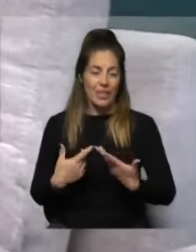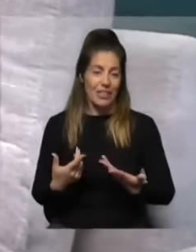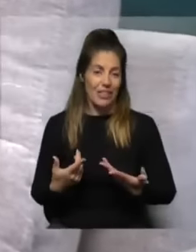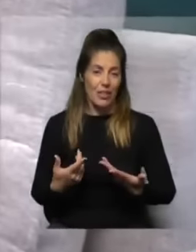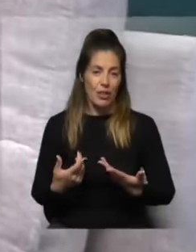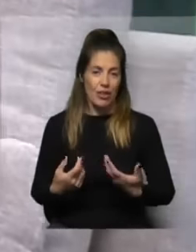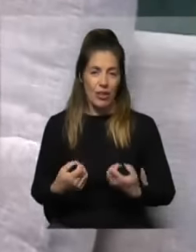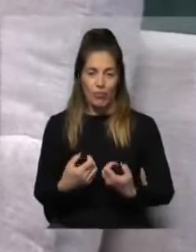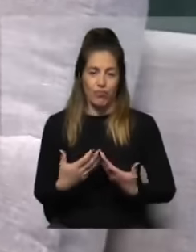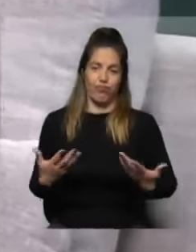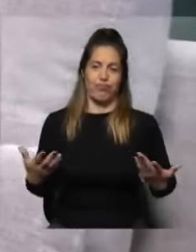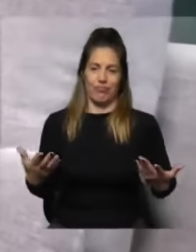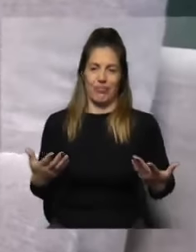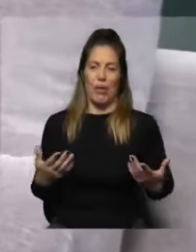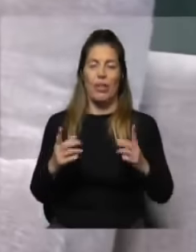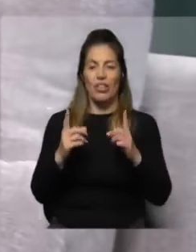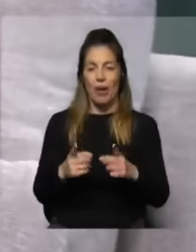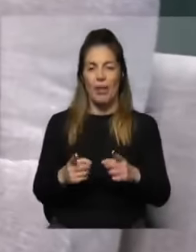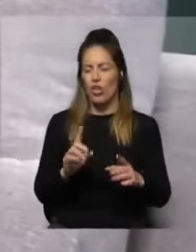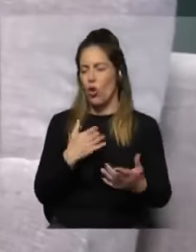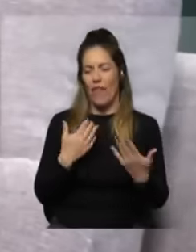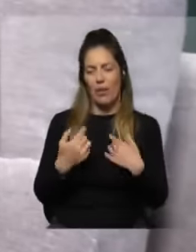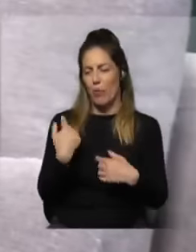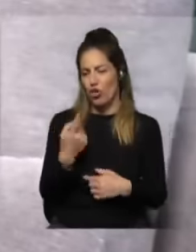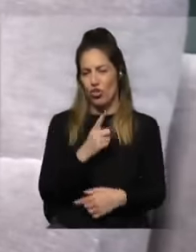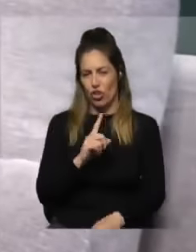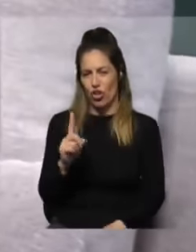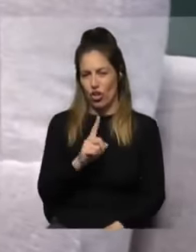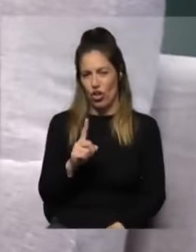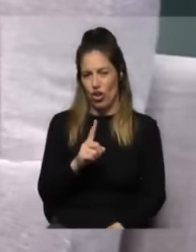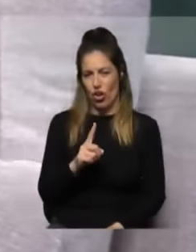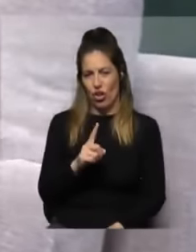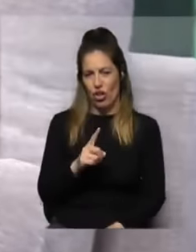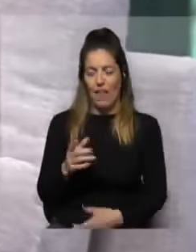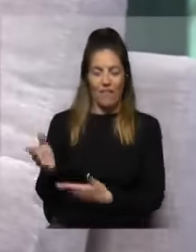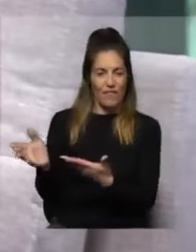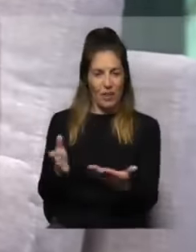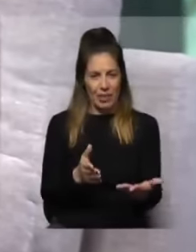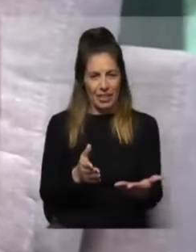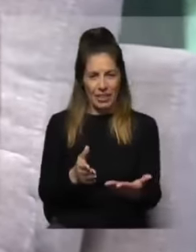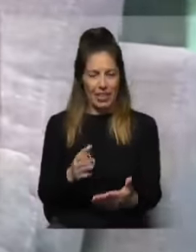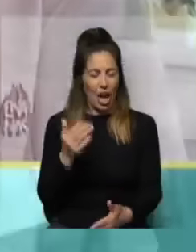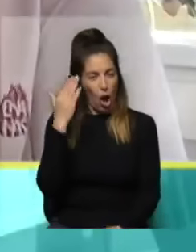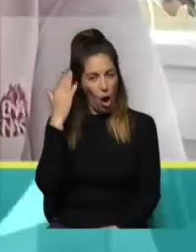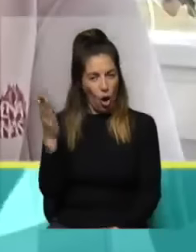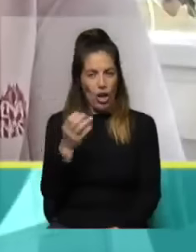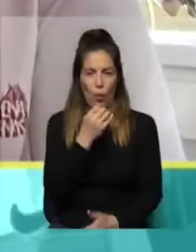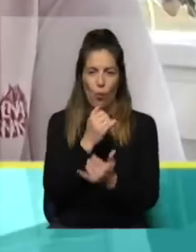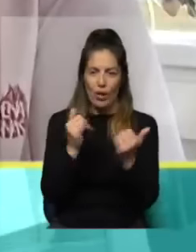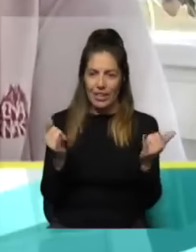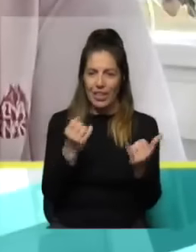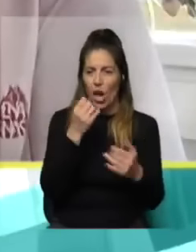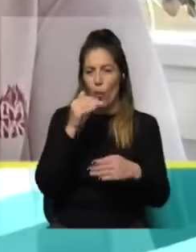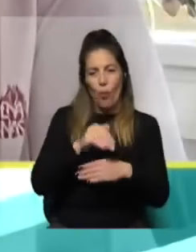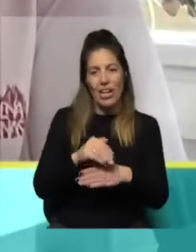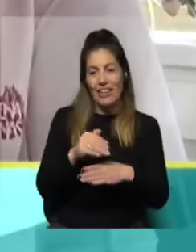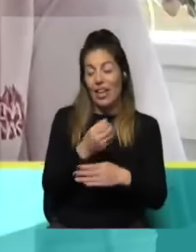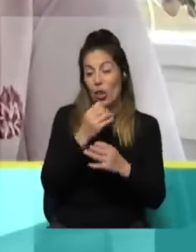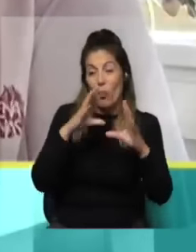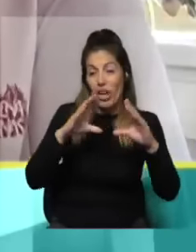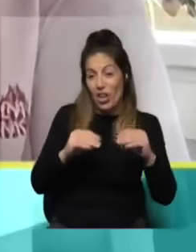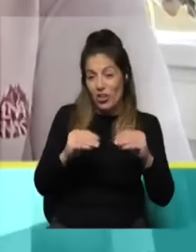que se nos infla el pecho, pero dejemos de hablar de nosotros, maravillas de ella, y le damos la bienvenida. Hola, Flor, buen día, o buenas tardes, o buenas noches.